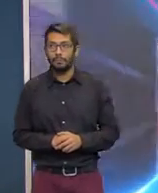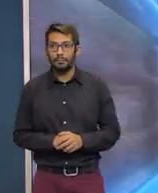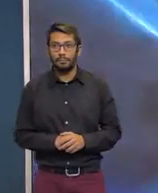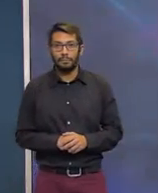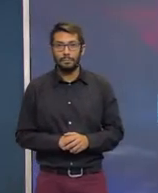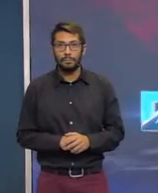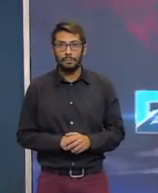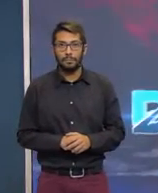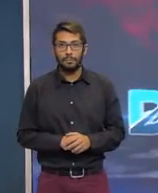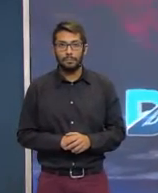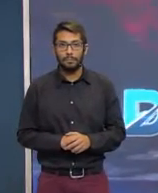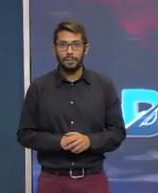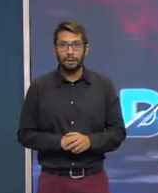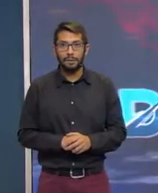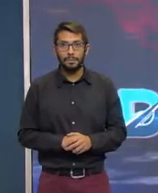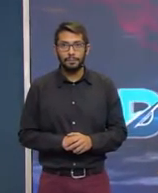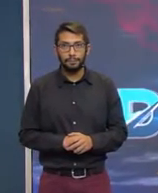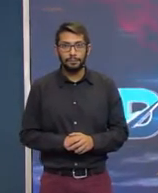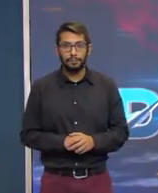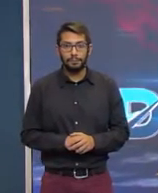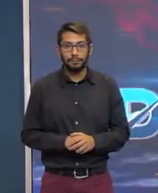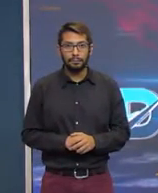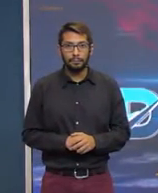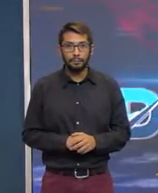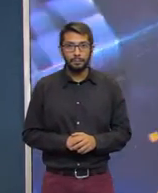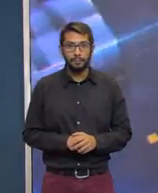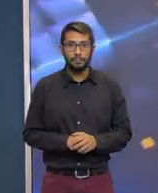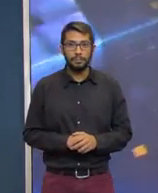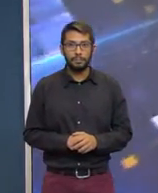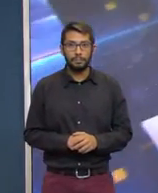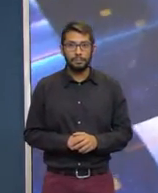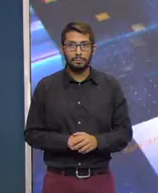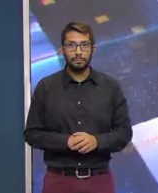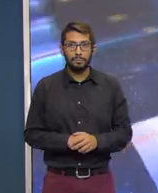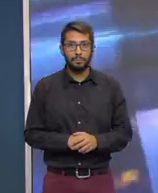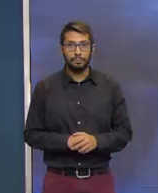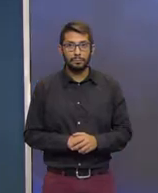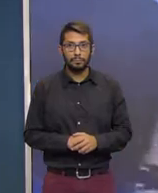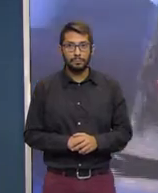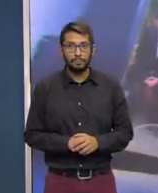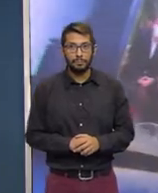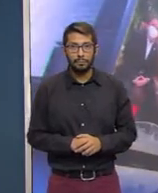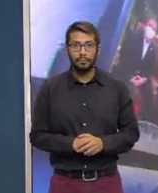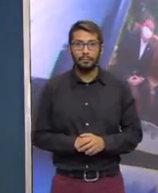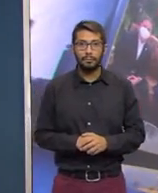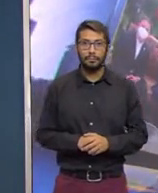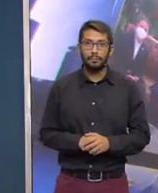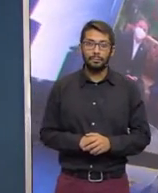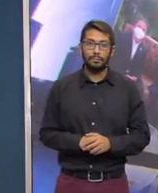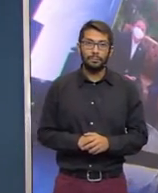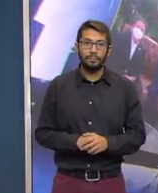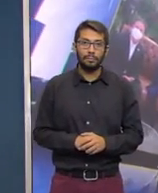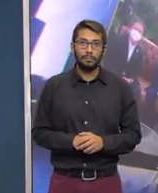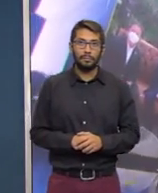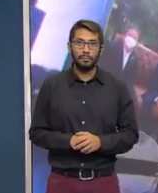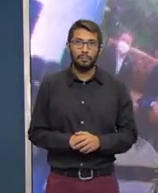la propuesta, entenderla. Sí. Y recién ahí se decidirá cuáles son las medidas a seguir. Pero desde ya les